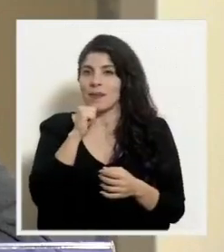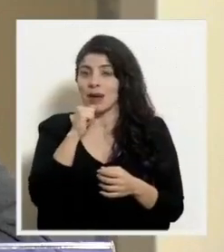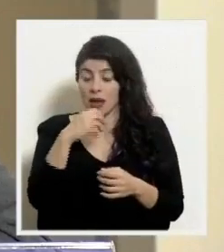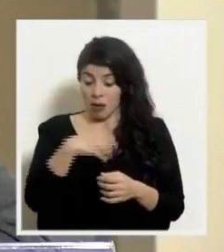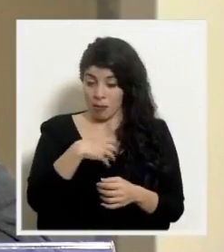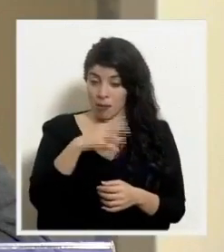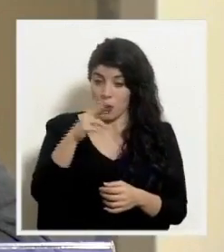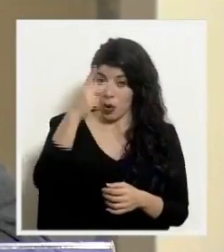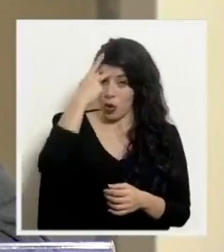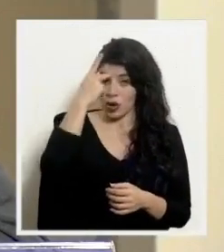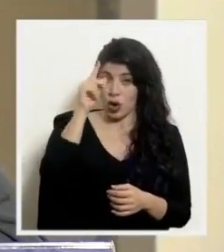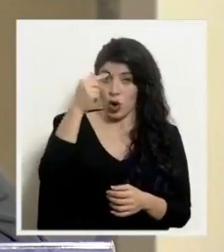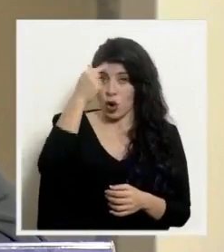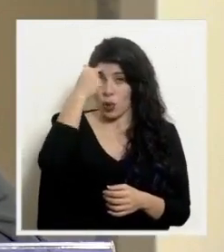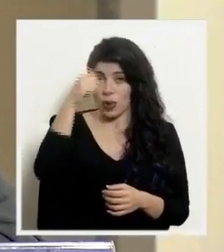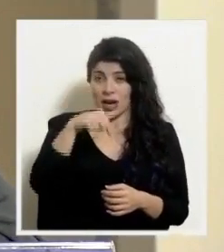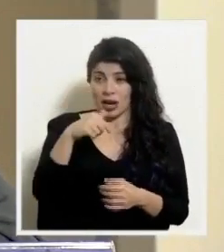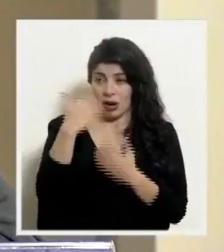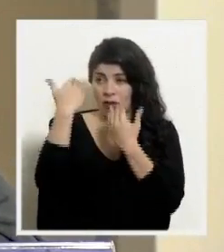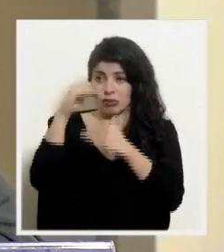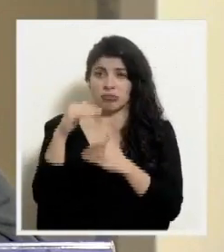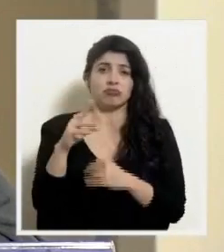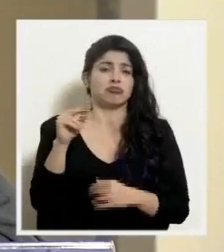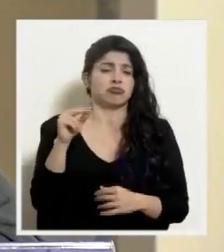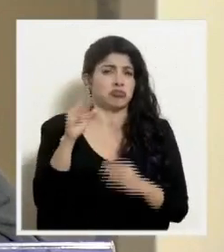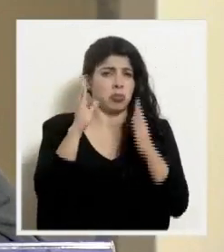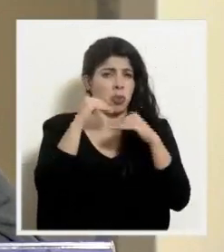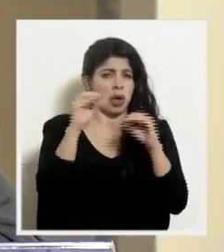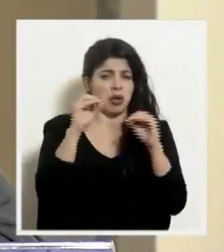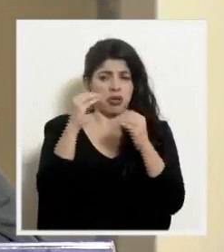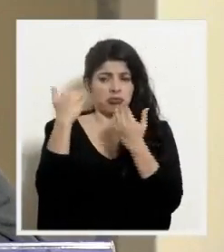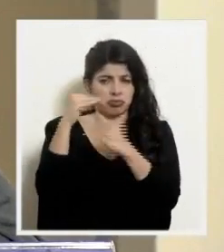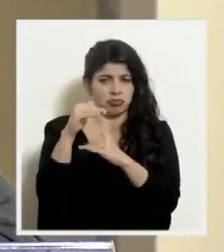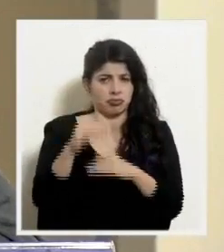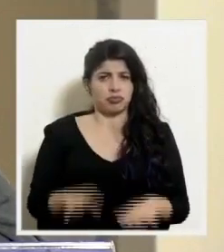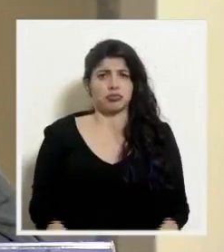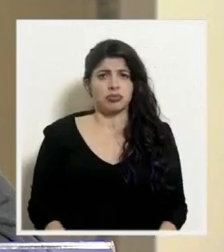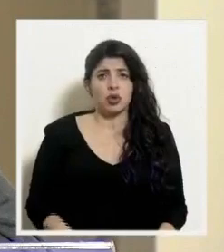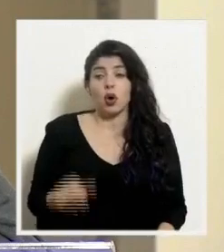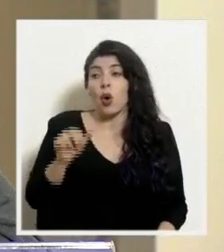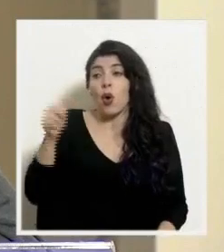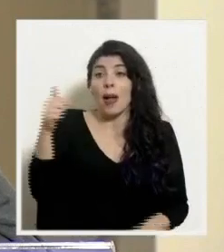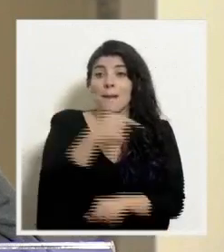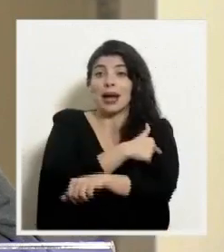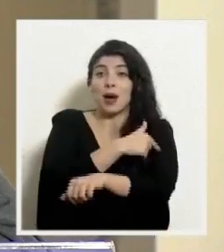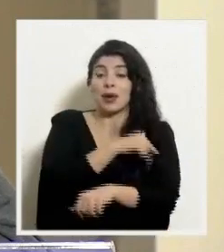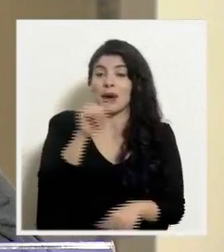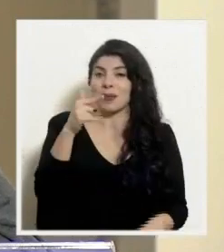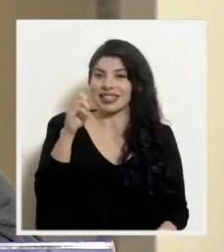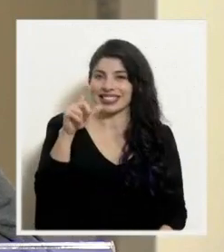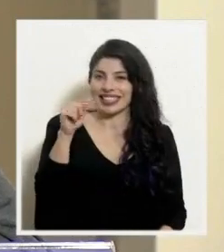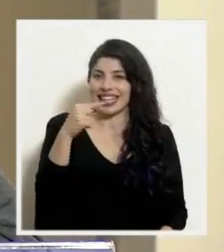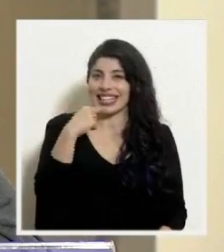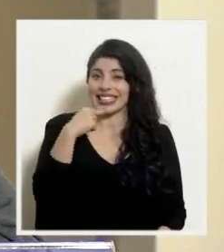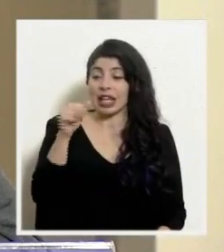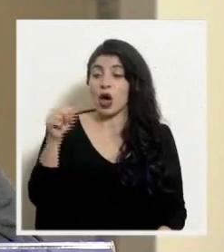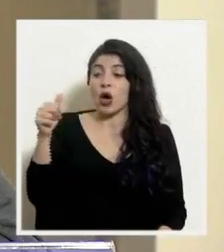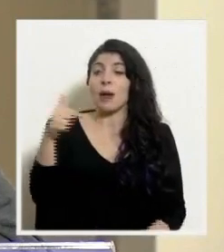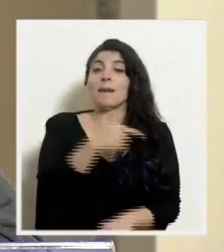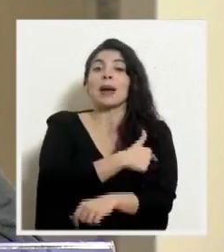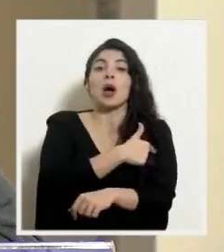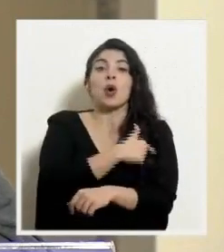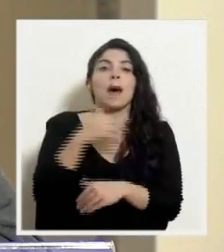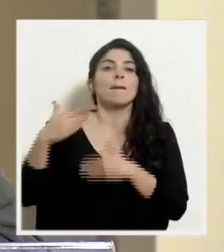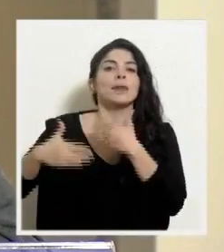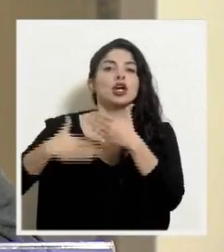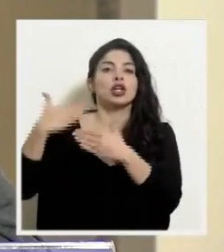hay ninguna restricción del gobierno en ese sentido. Las otras vacunas, y como lo decía doña Gisela, es un proceso que se ha llevado